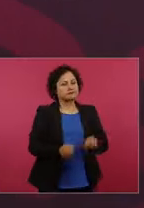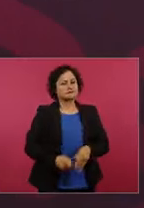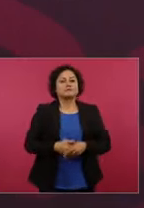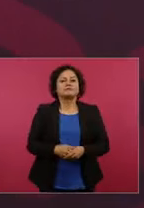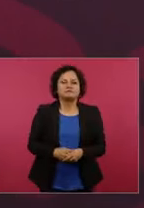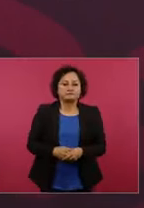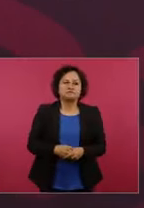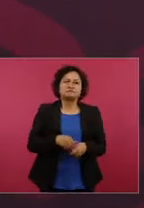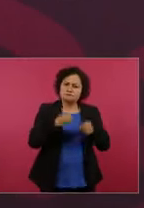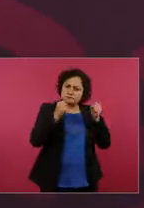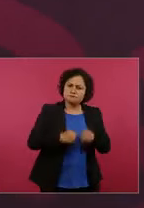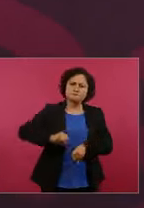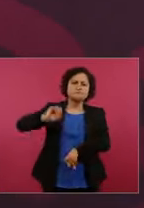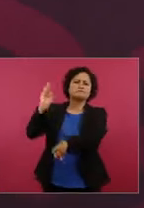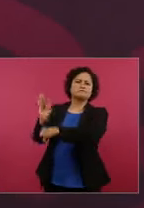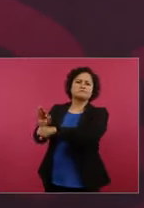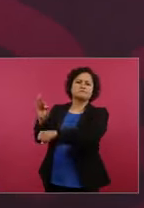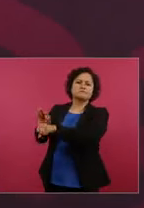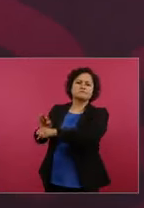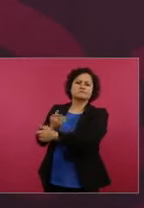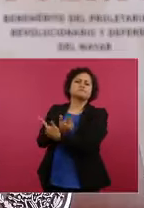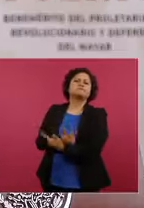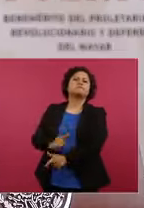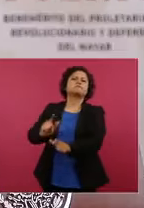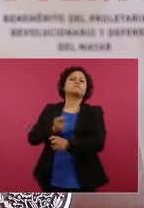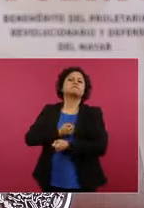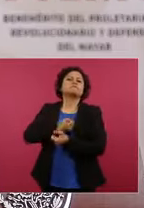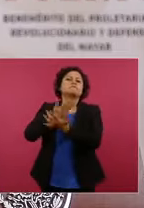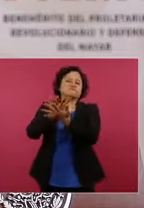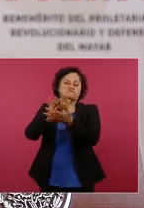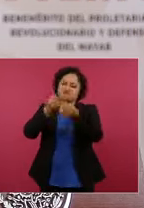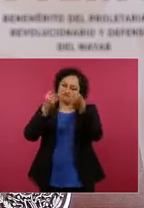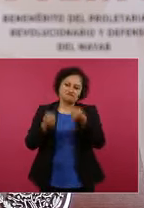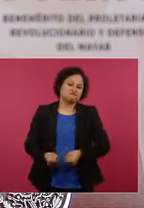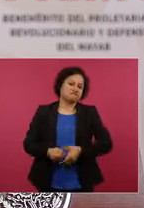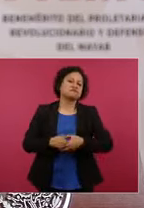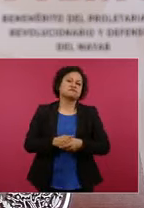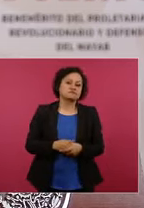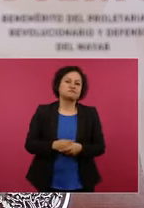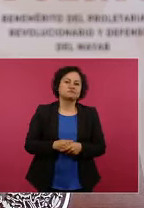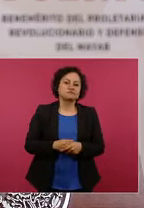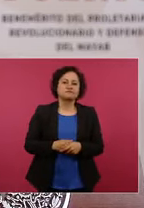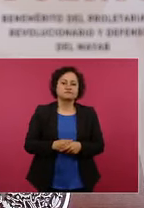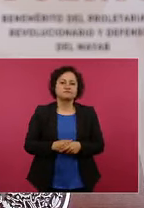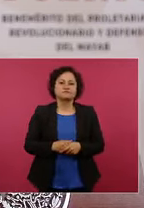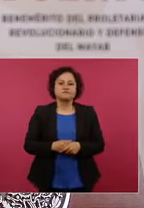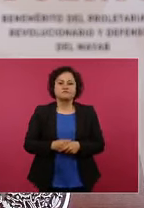Iba a defender la libertad de expresión.